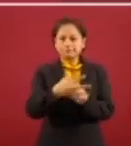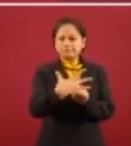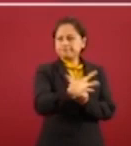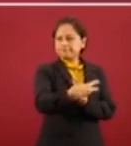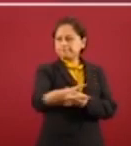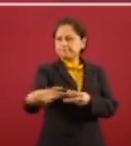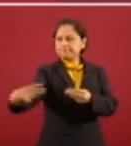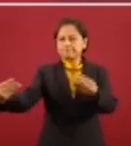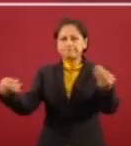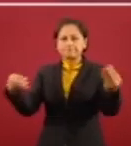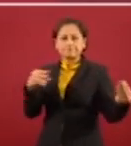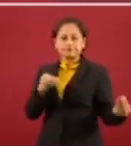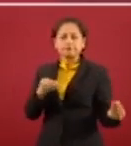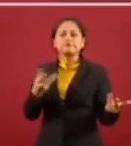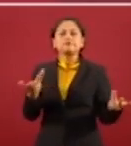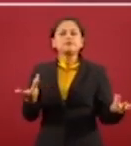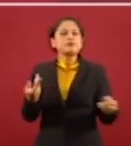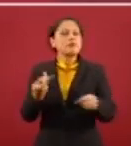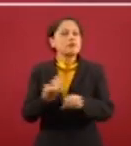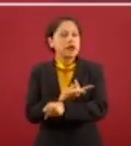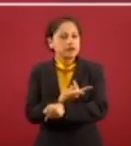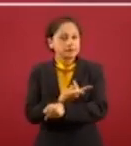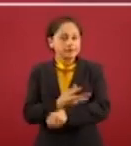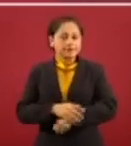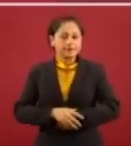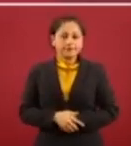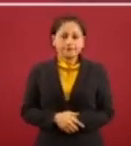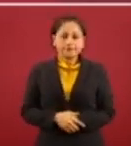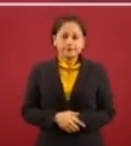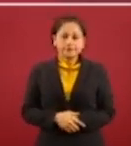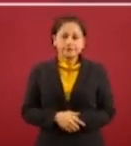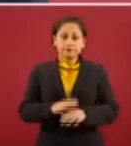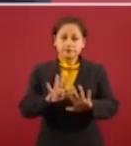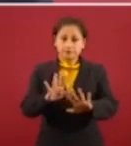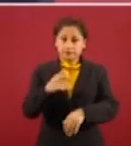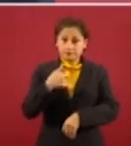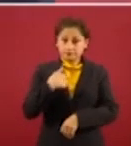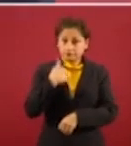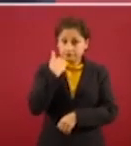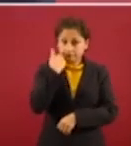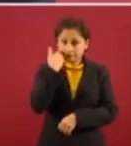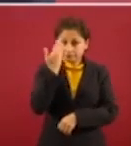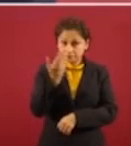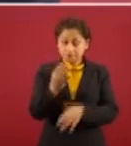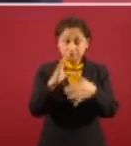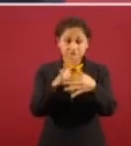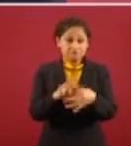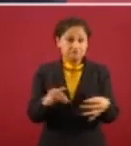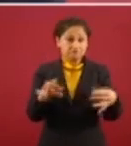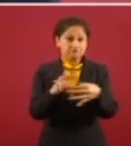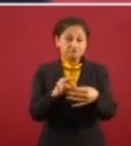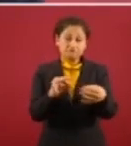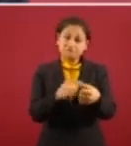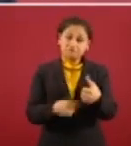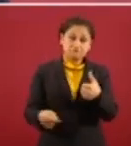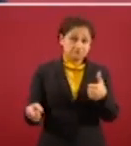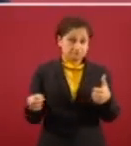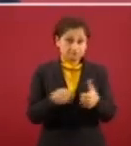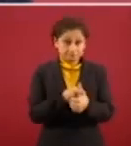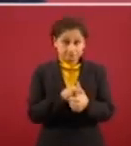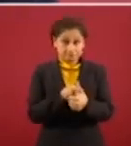del palacio nacional el presidente de la república andrés manuel lópez obrador respaldo el operativo que oficialmente se anunció